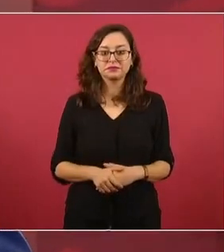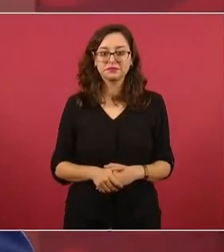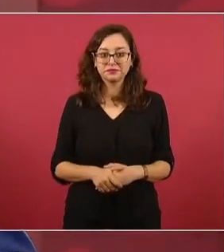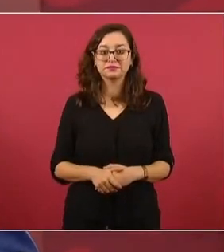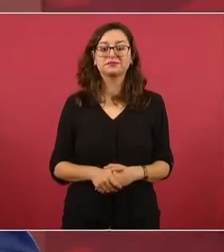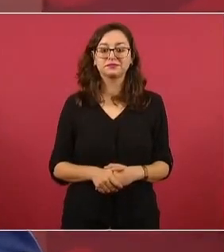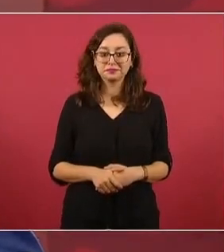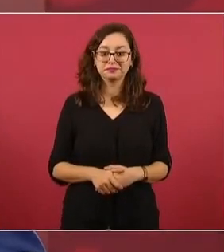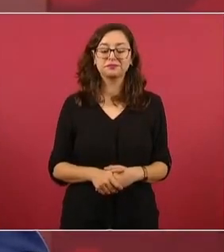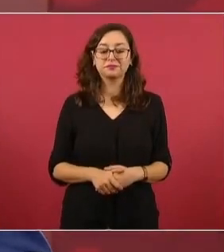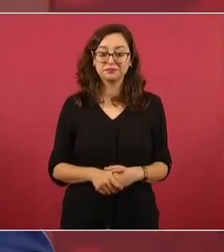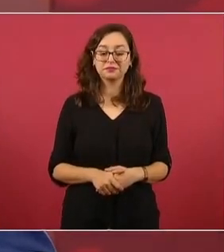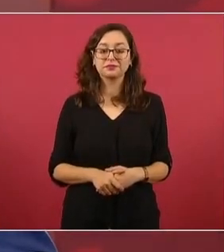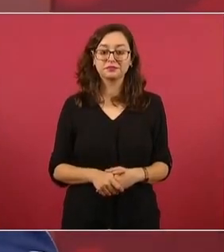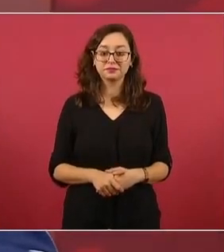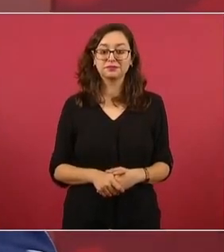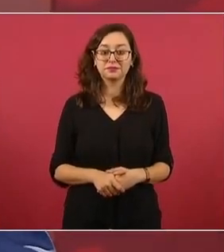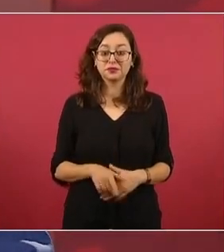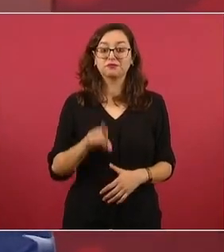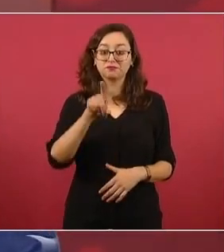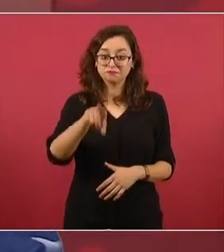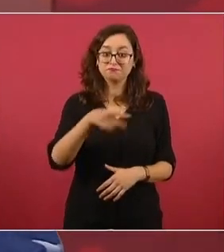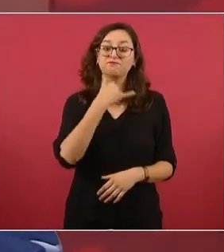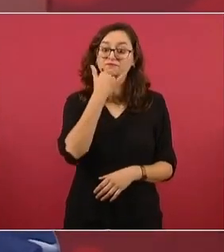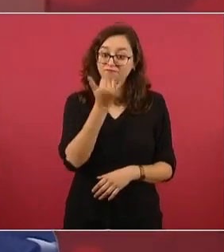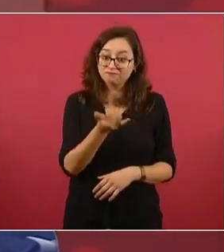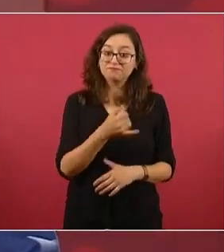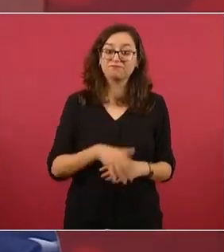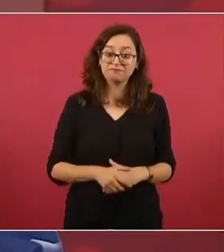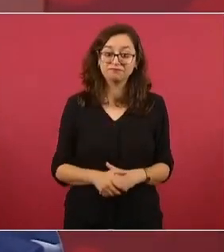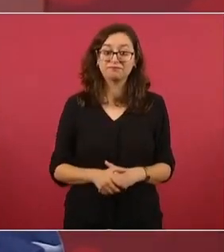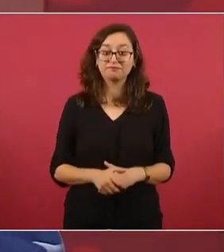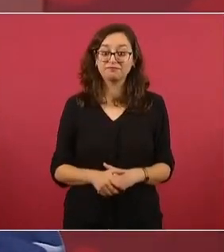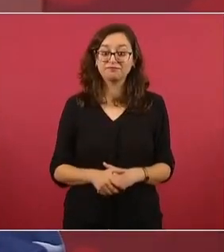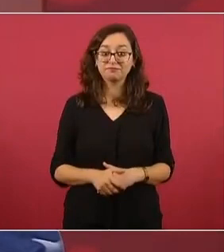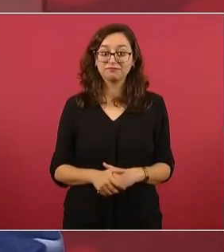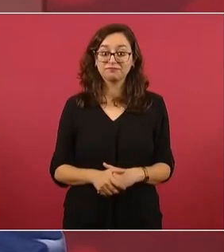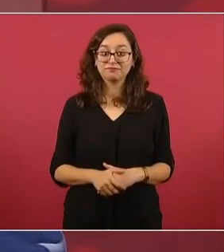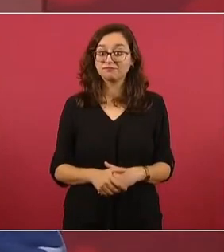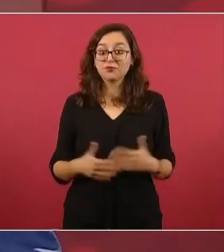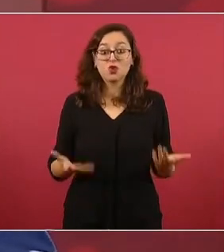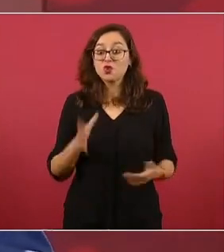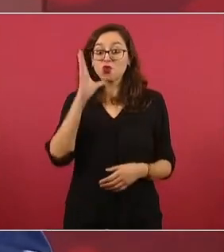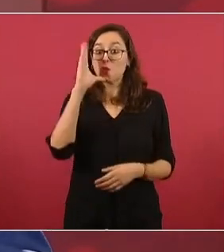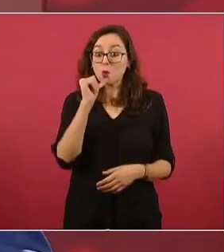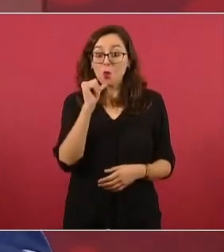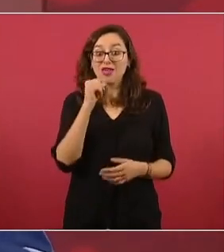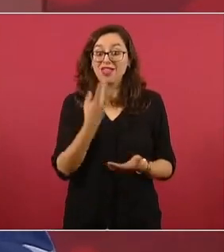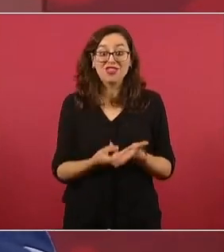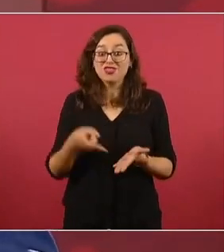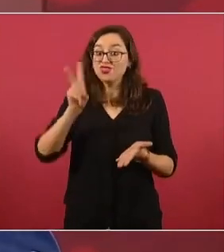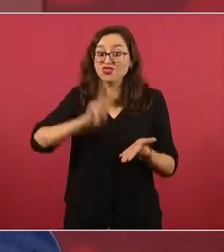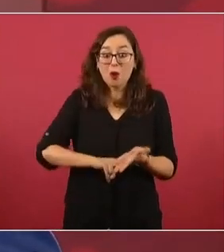Fíjate cómo son las cosas. Sí está mal, porque no les puedes pagar 2 veces.